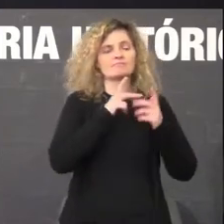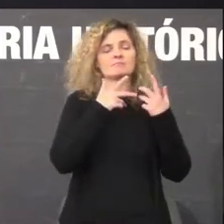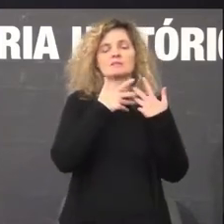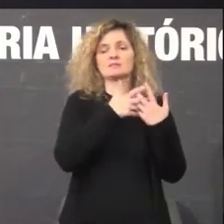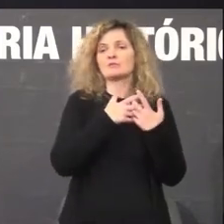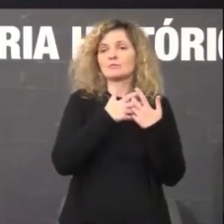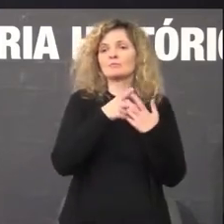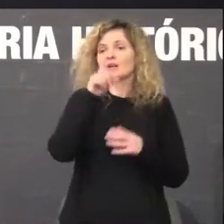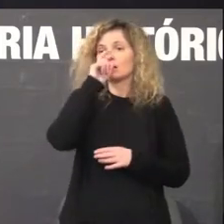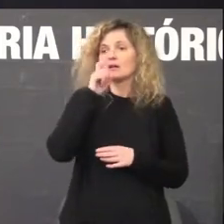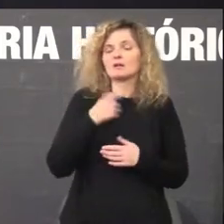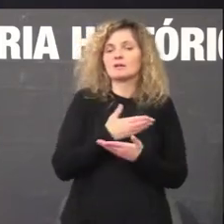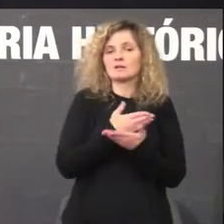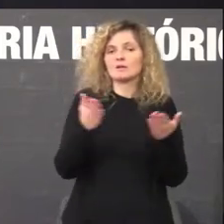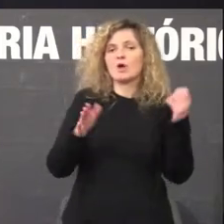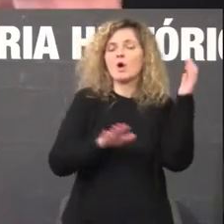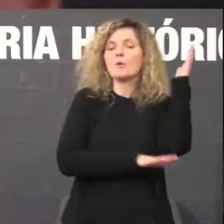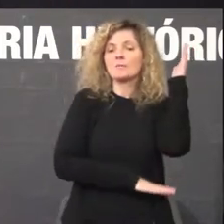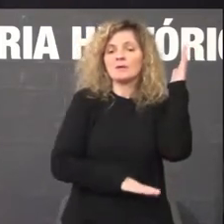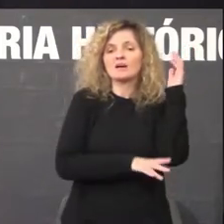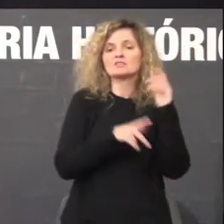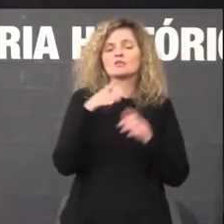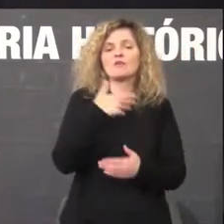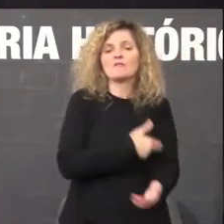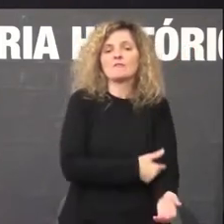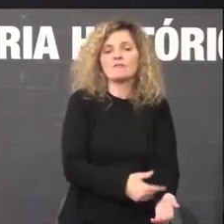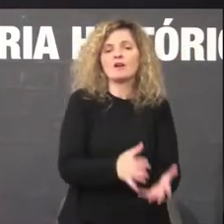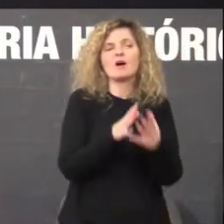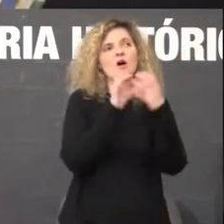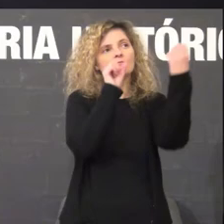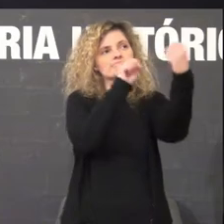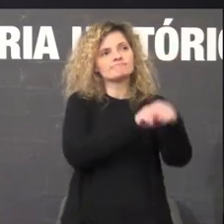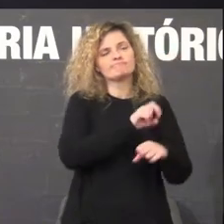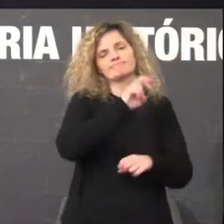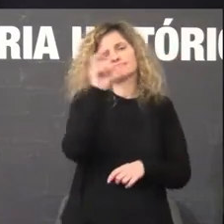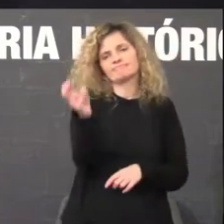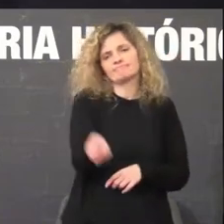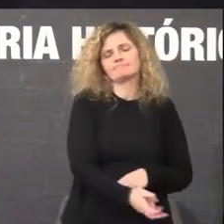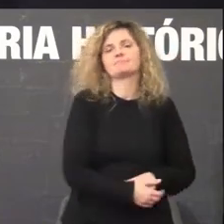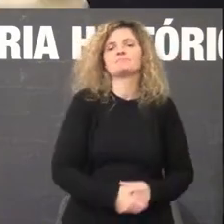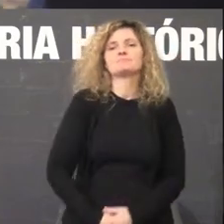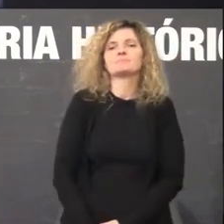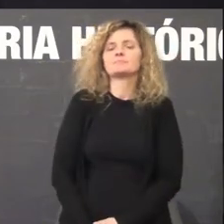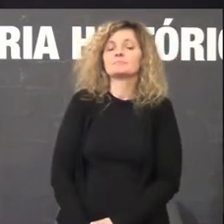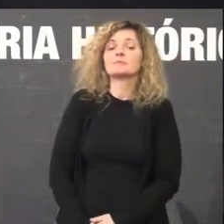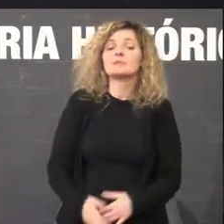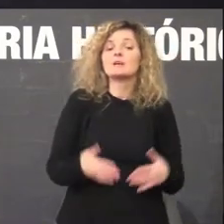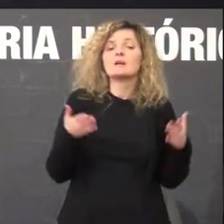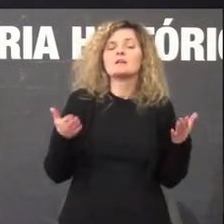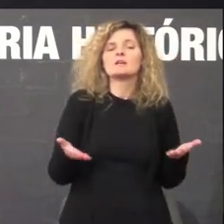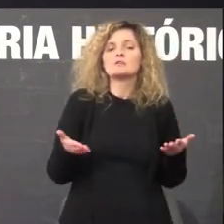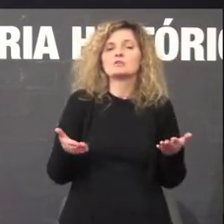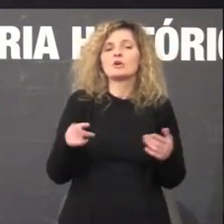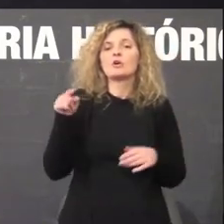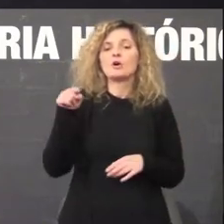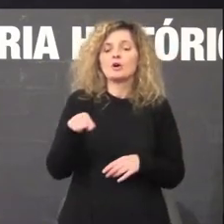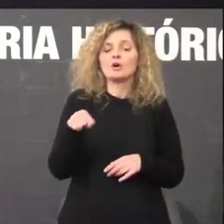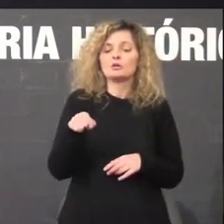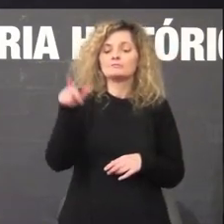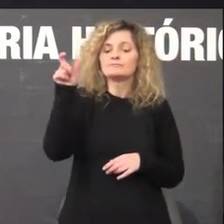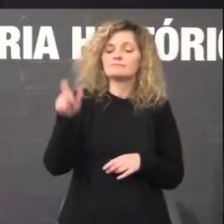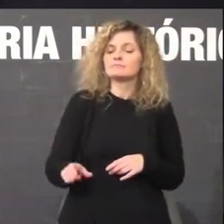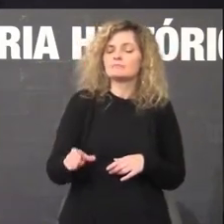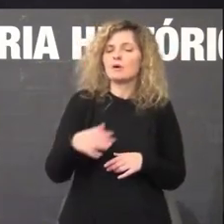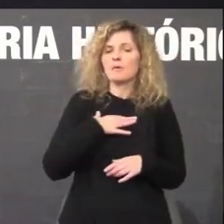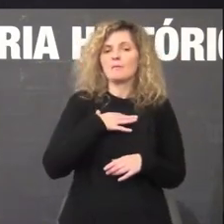Unidos. Que os recuerdo que tenía las bases, que Franco llegó a un acuerdo con ellos, etcétera, etcétera. Y entonces, él,